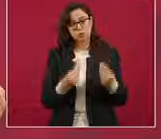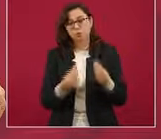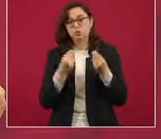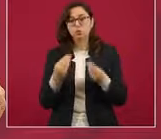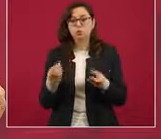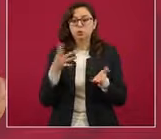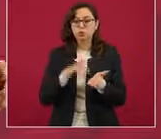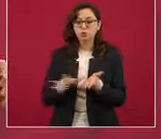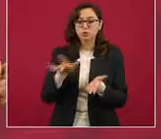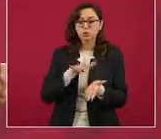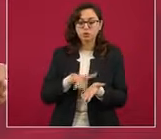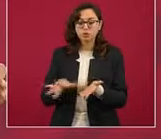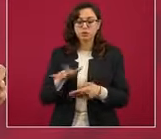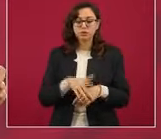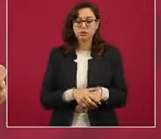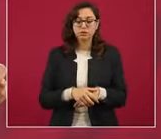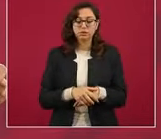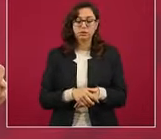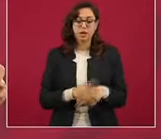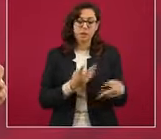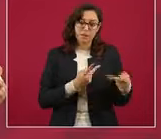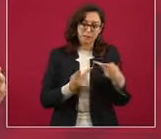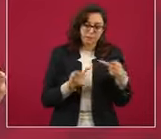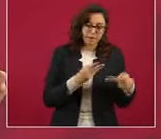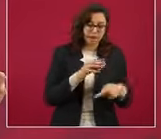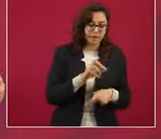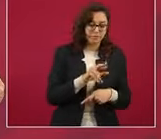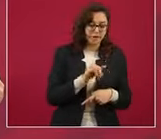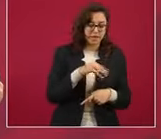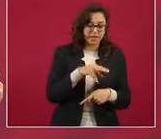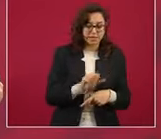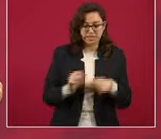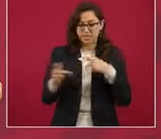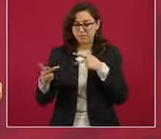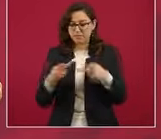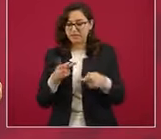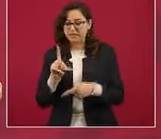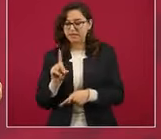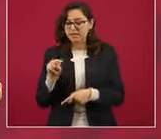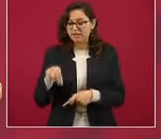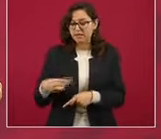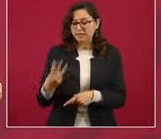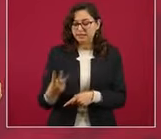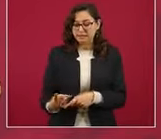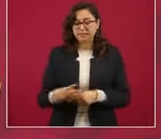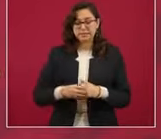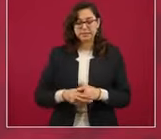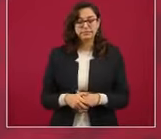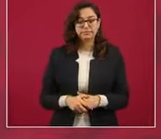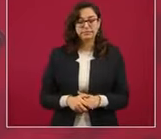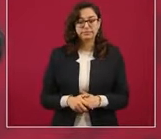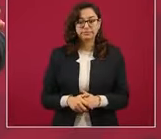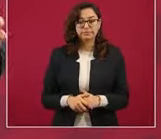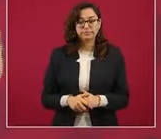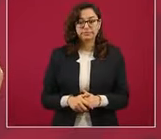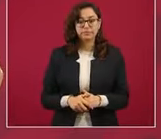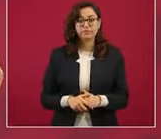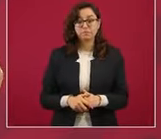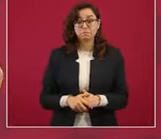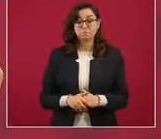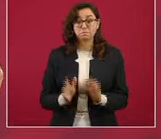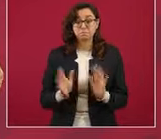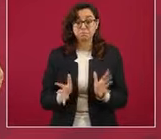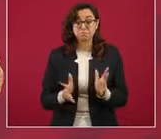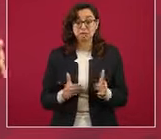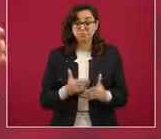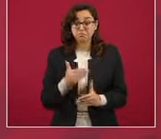el Plan Marina y el Plan DN3, y se está llevando a cabo esta